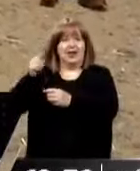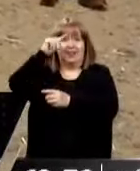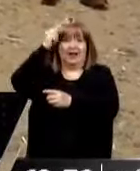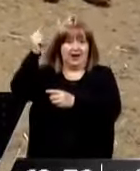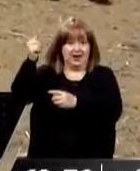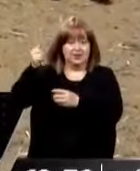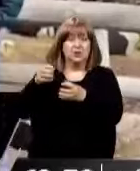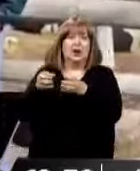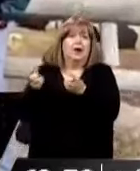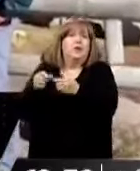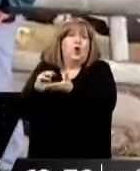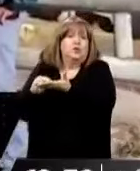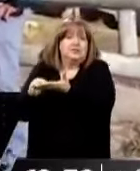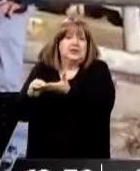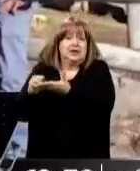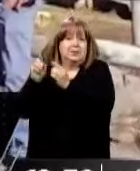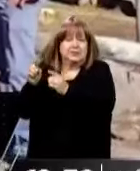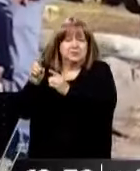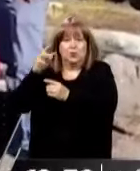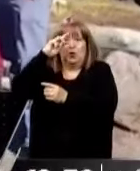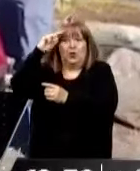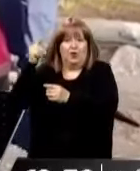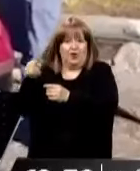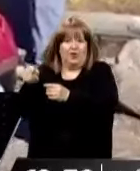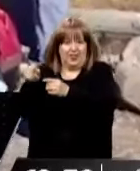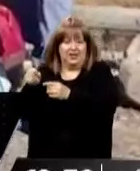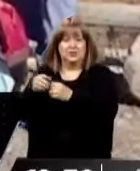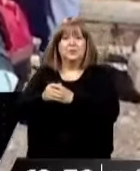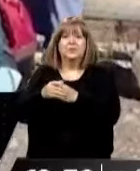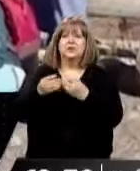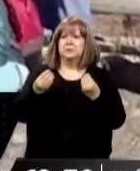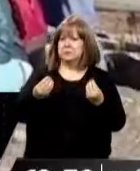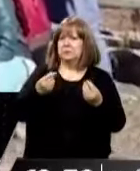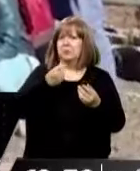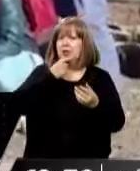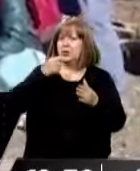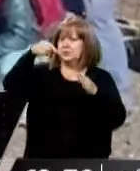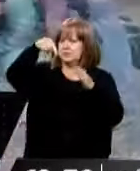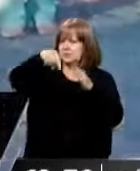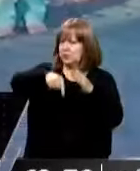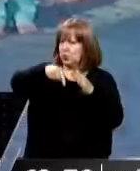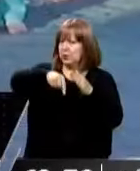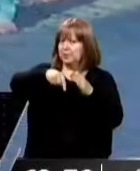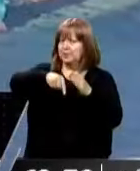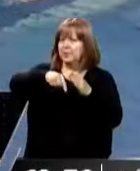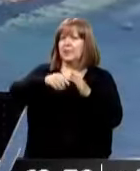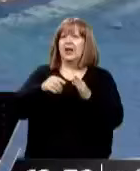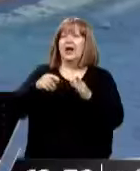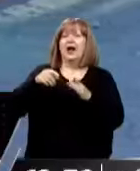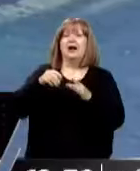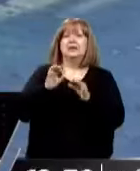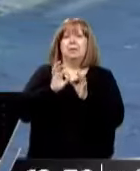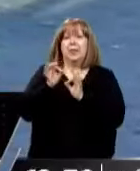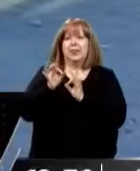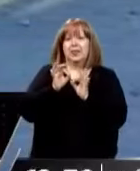la vista, sin dudas, hacia el sur de la provincia, sí, hacia comunidades que muchas veces las tenemos